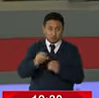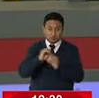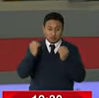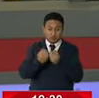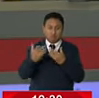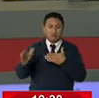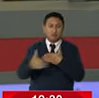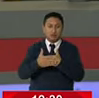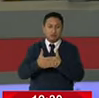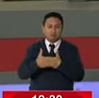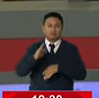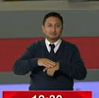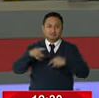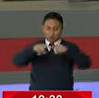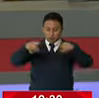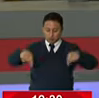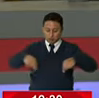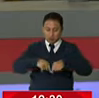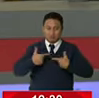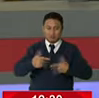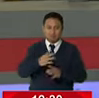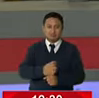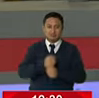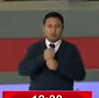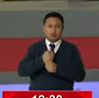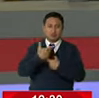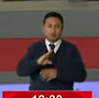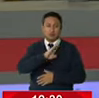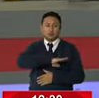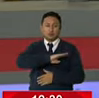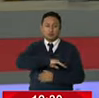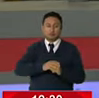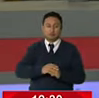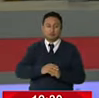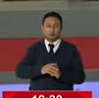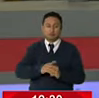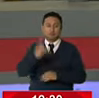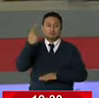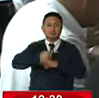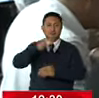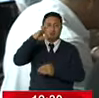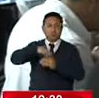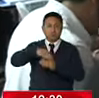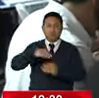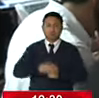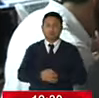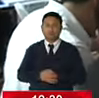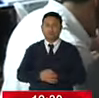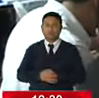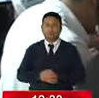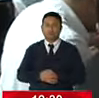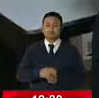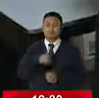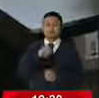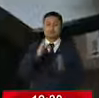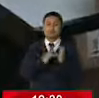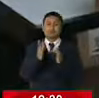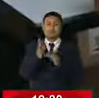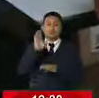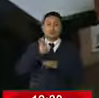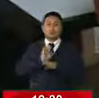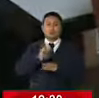estarán cerrados. Esto como parte del operativo de seguridad efectuado por el Cabildo durante los comicios. Este 2 de abril, los ecuatorianos